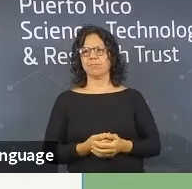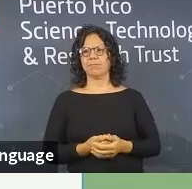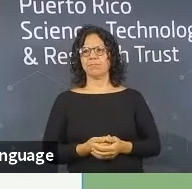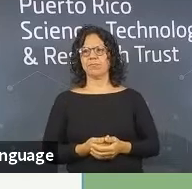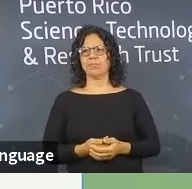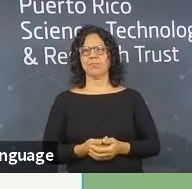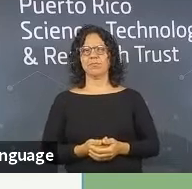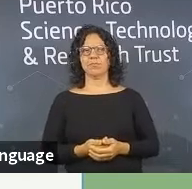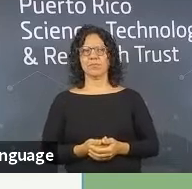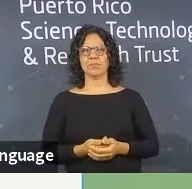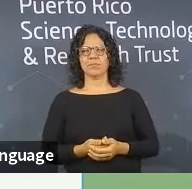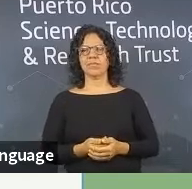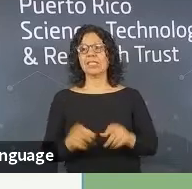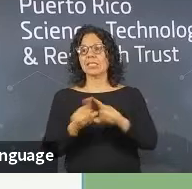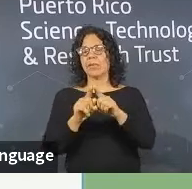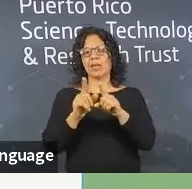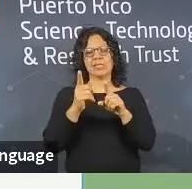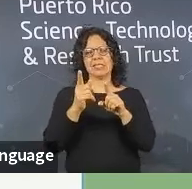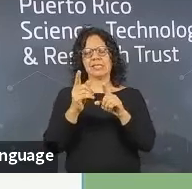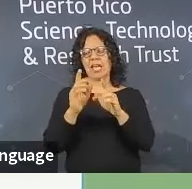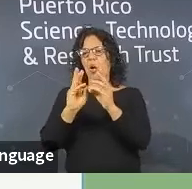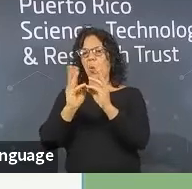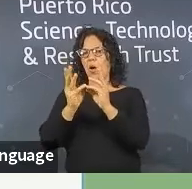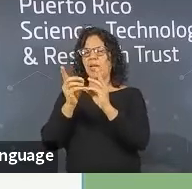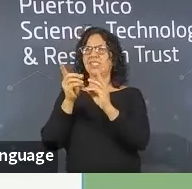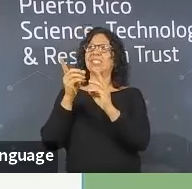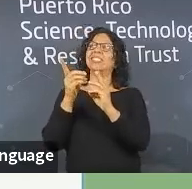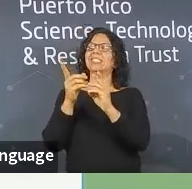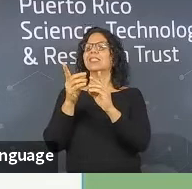Las condiciones meteorológicas es